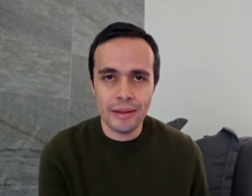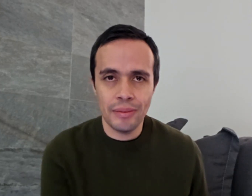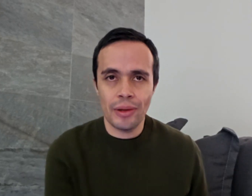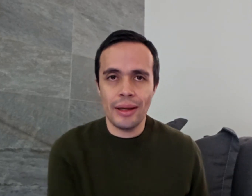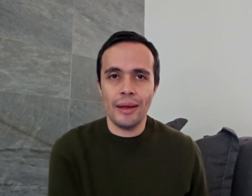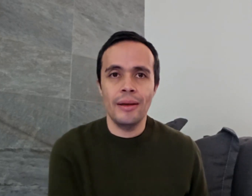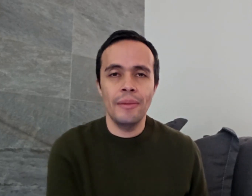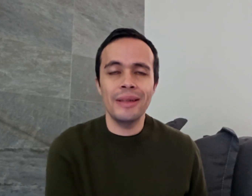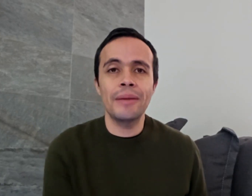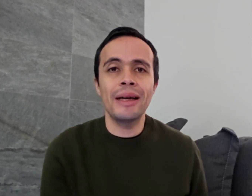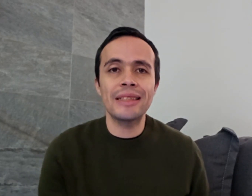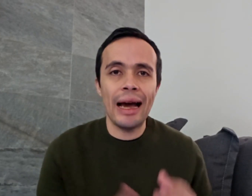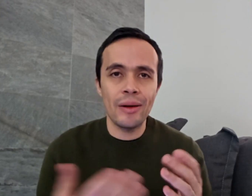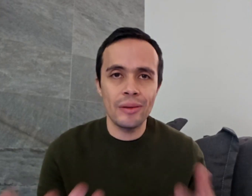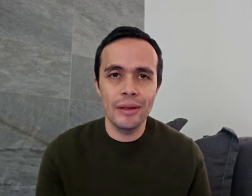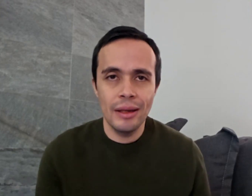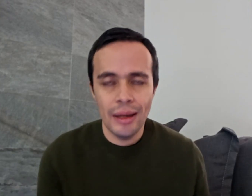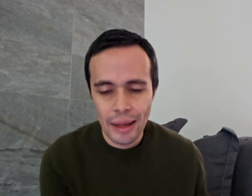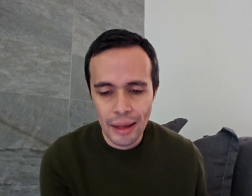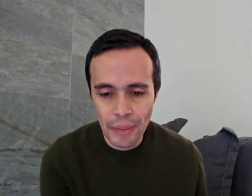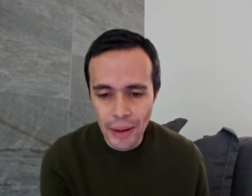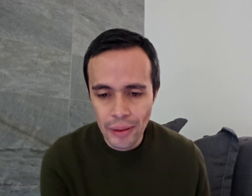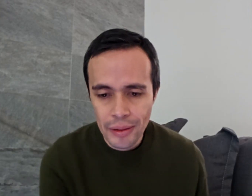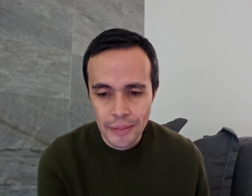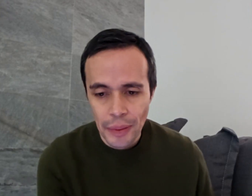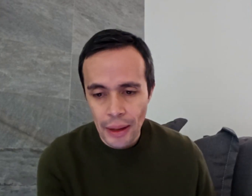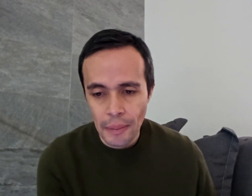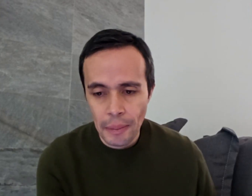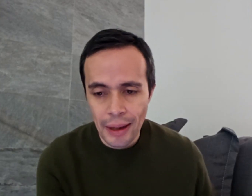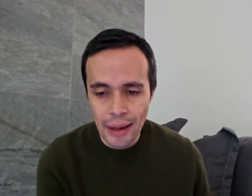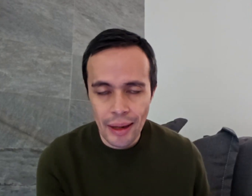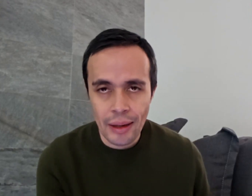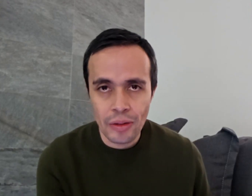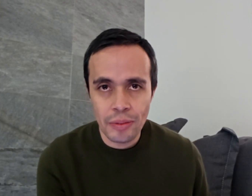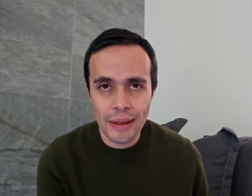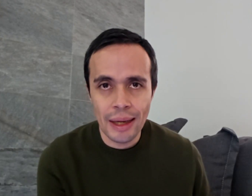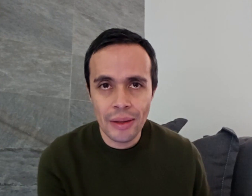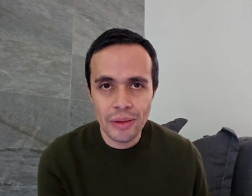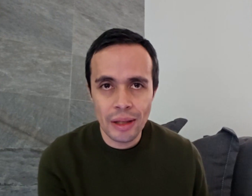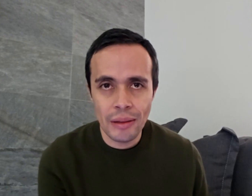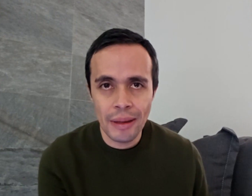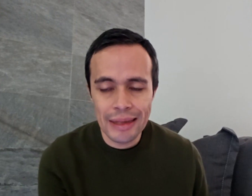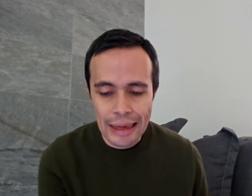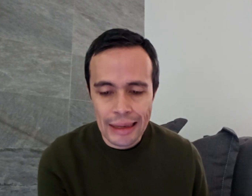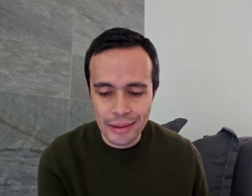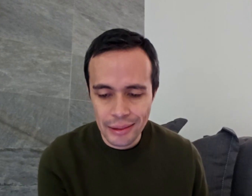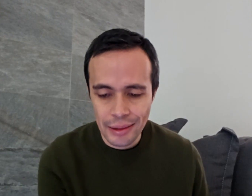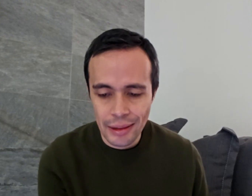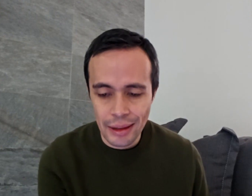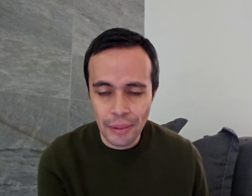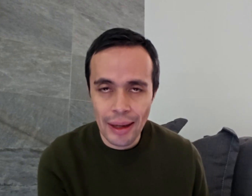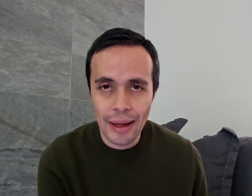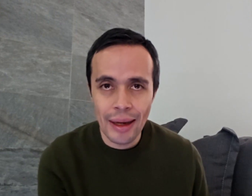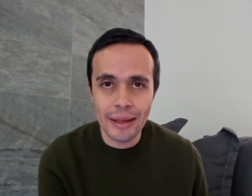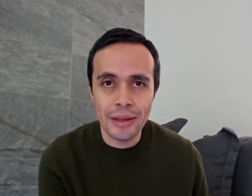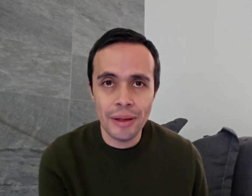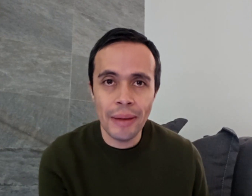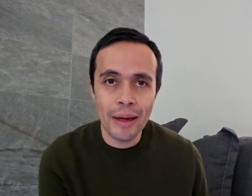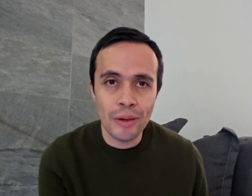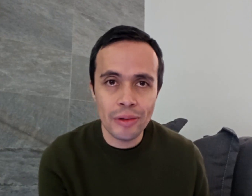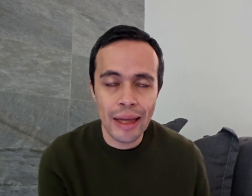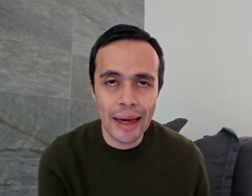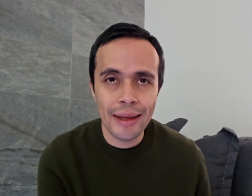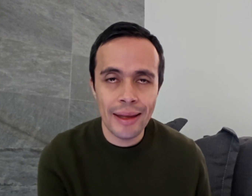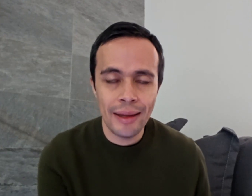las remesas, porque va a ser más caro el envío para los paisanos y paisanas y va a